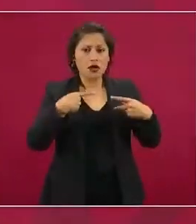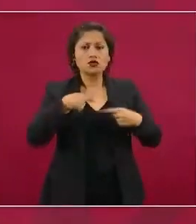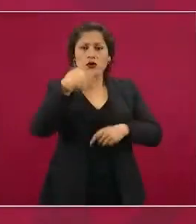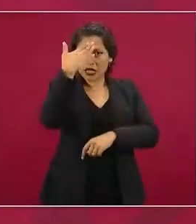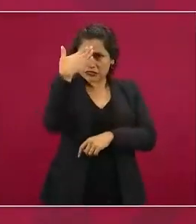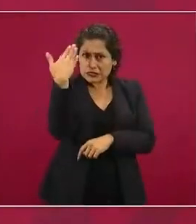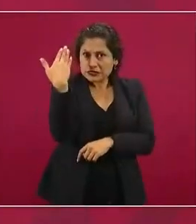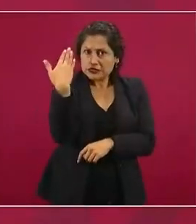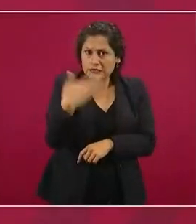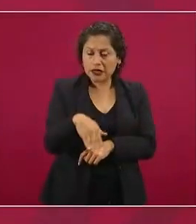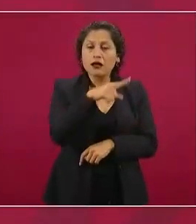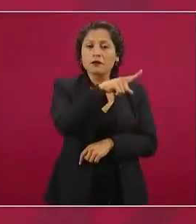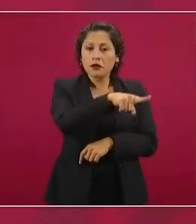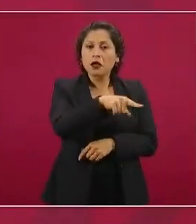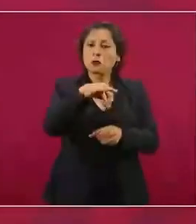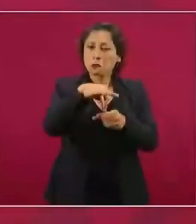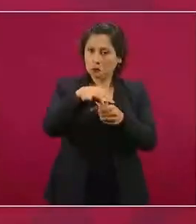por